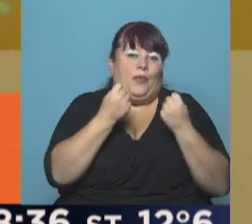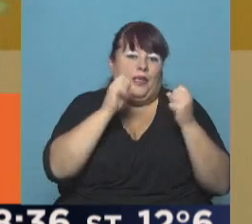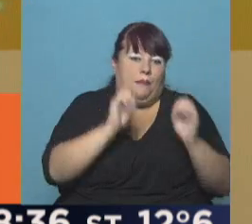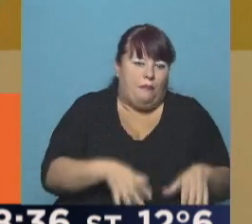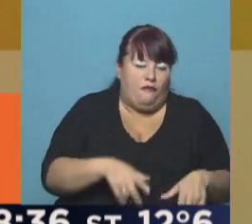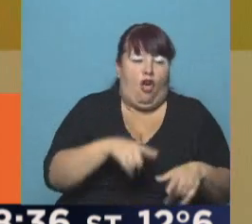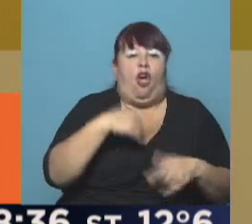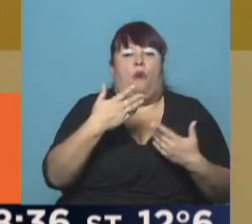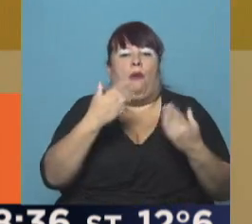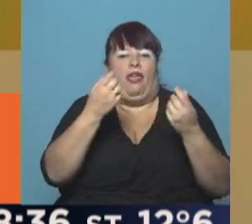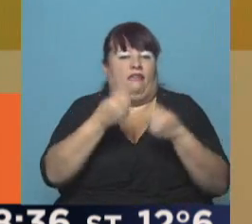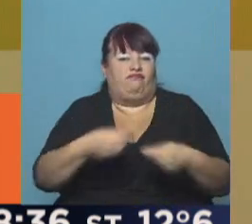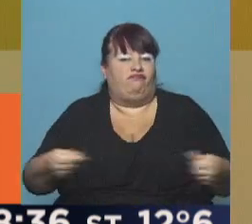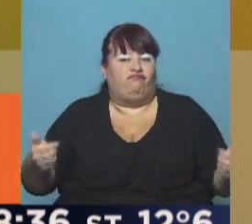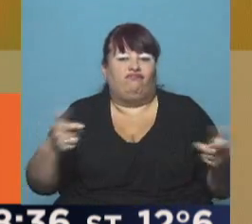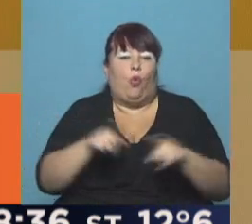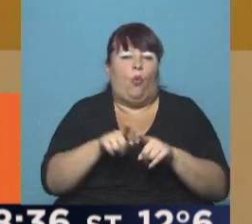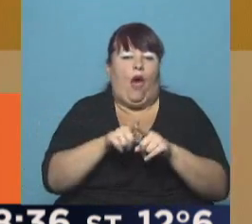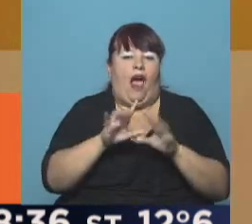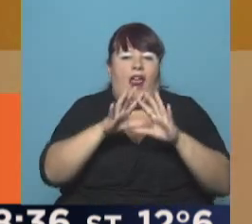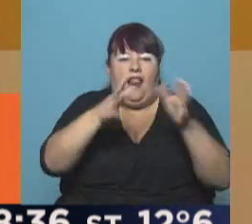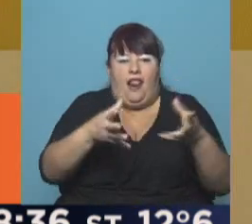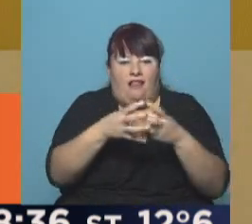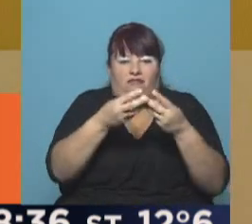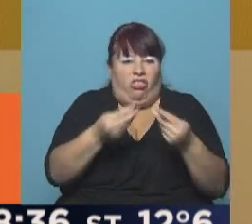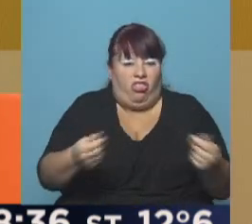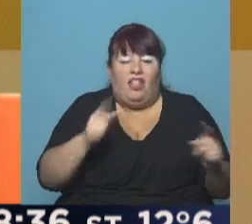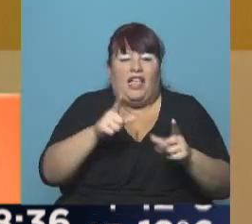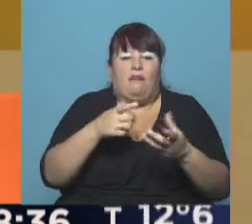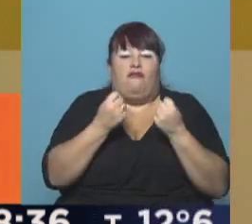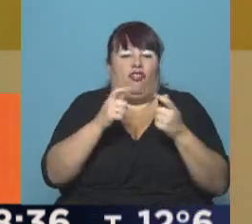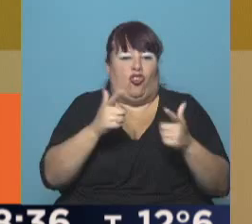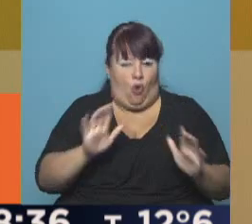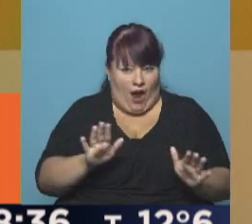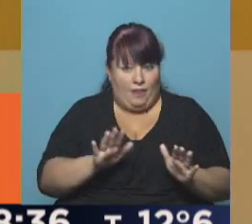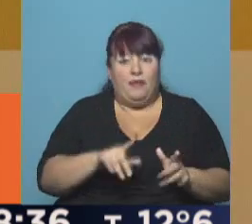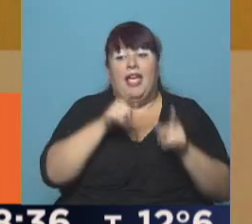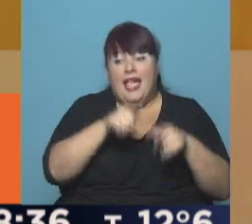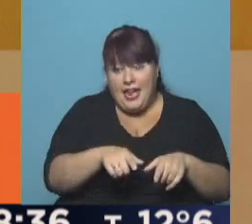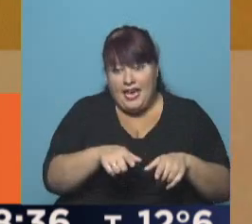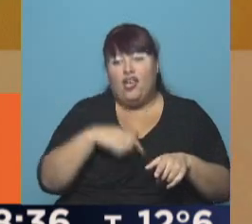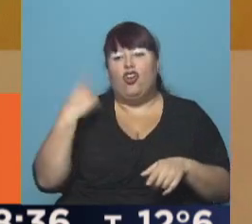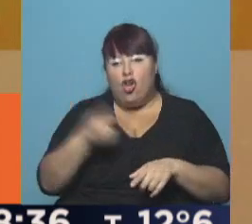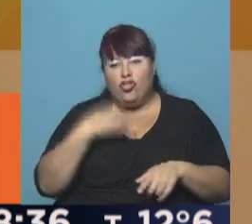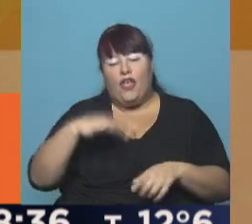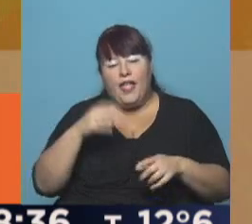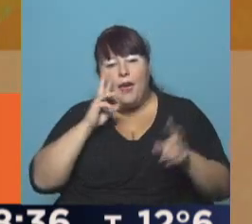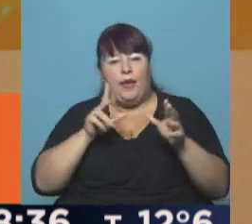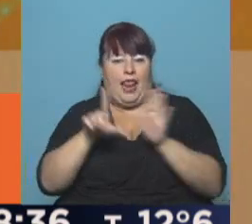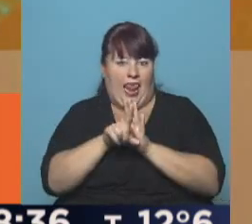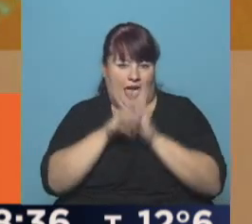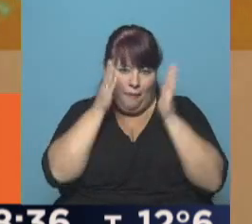y vaya perdiendo estructura y por lo tanto va perdiendo su fertilidad y sobre eso nosotros tenemos que legislar